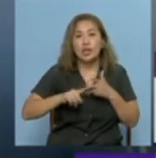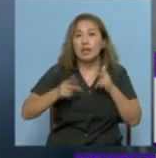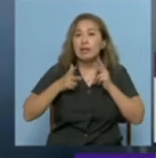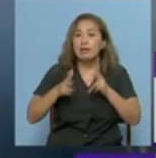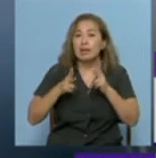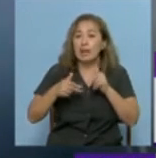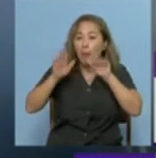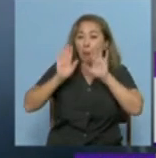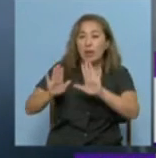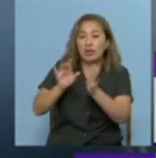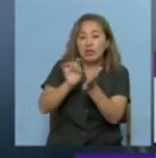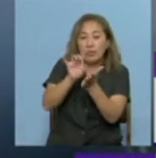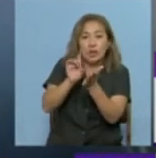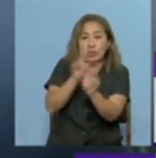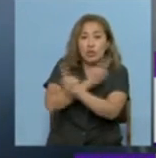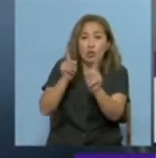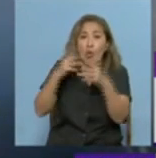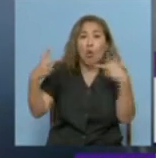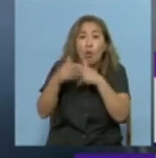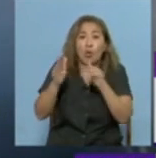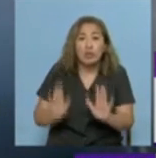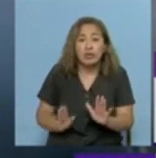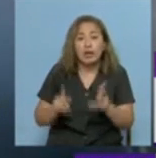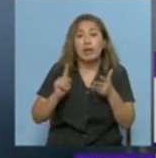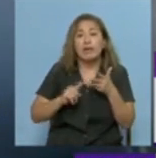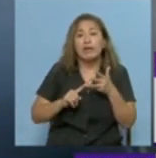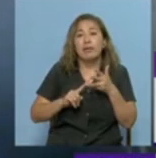para frenar los despidos,